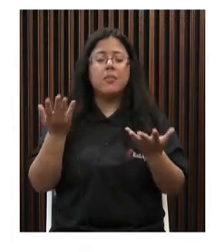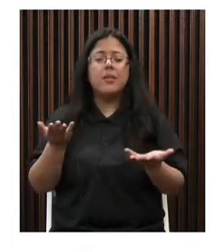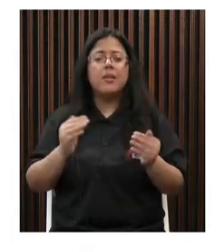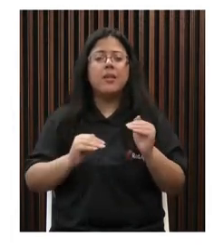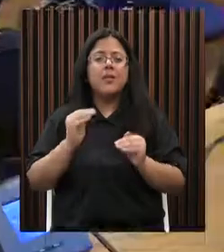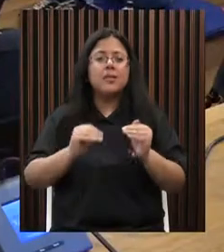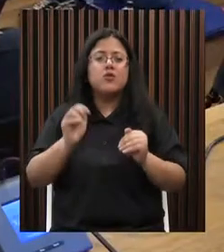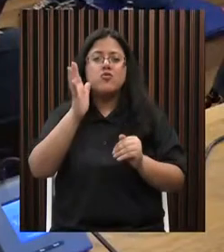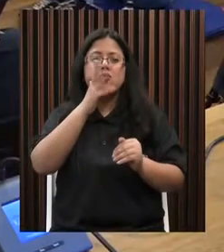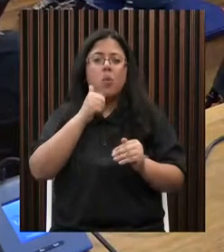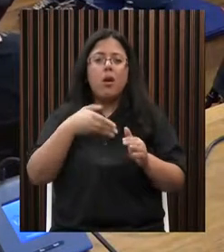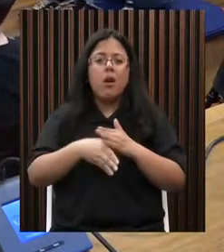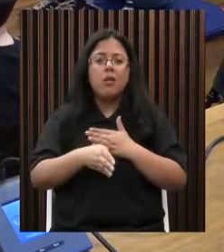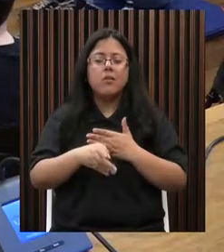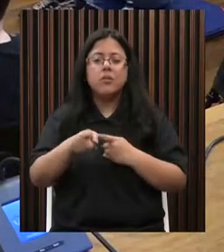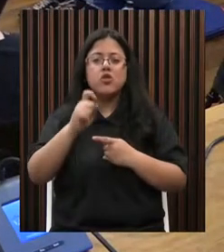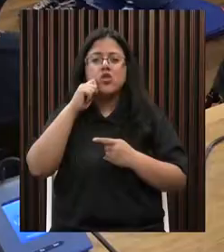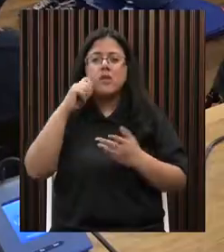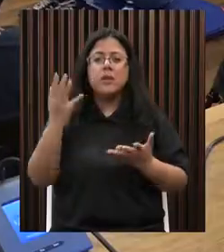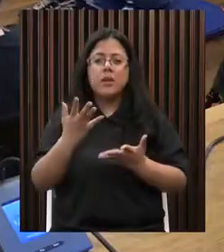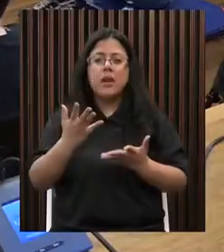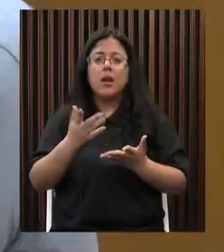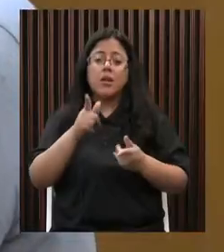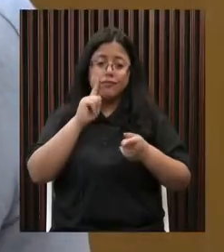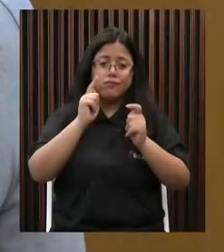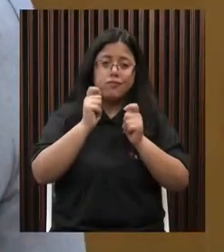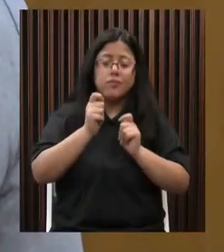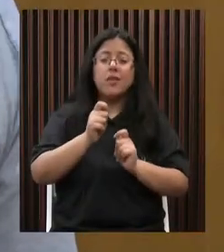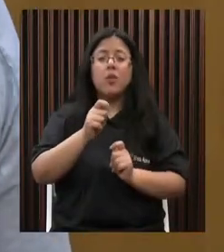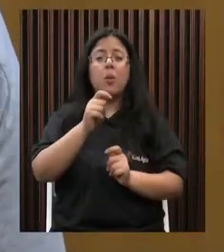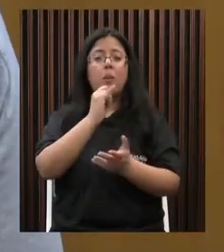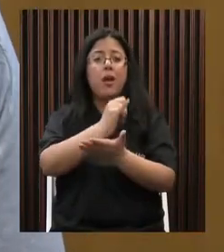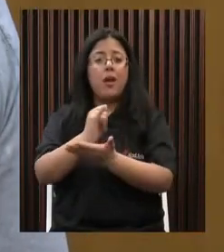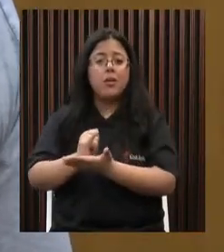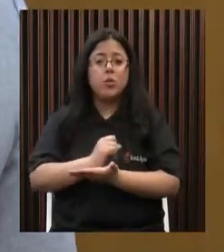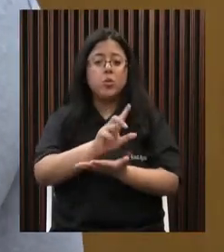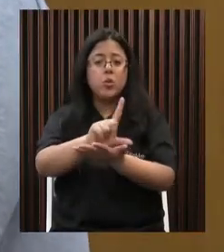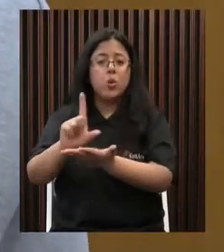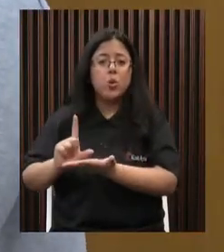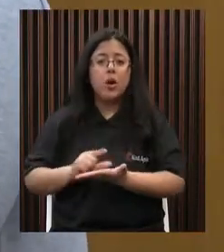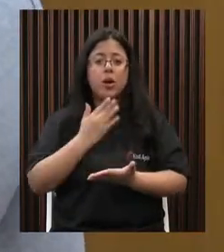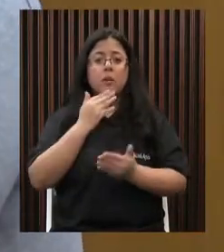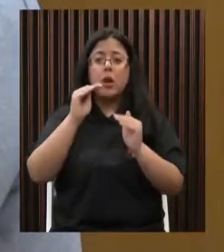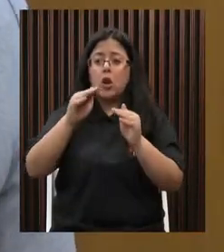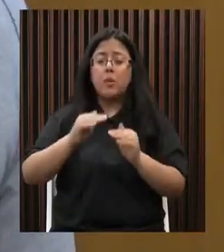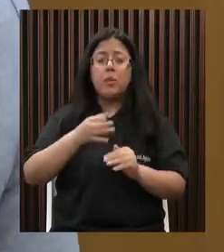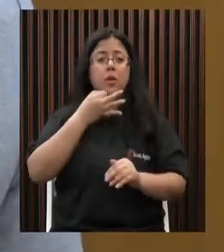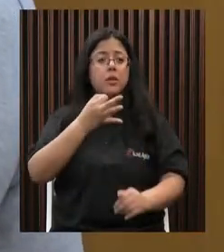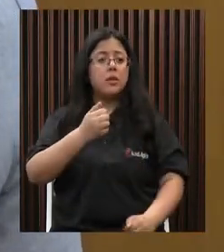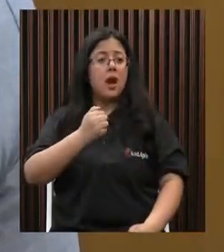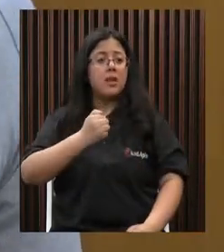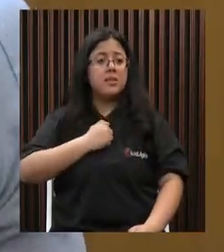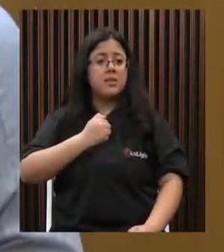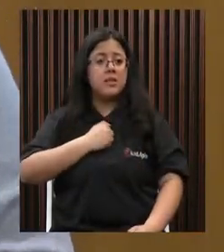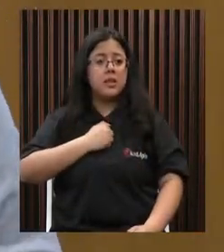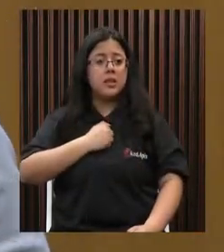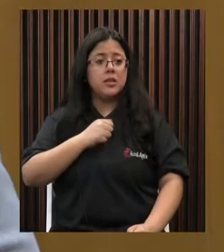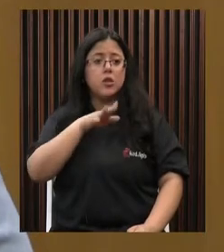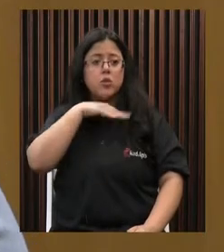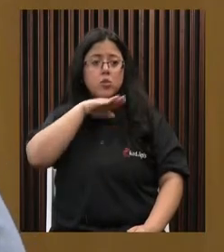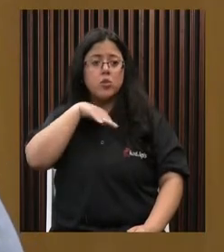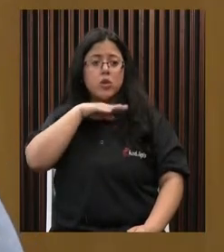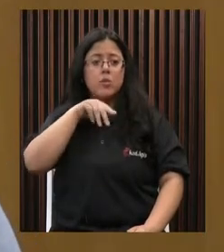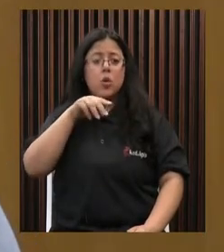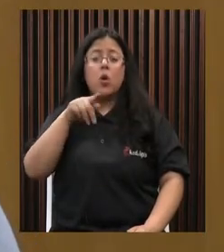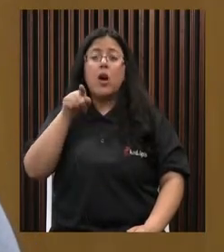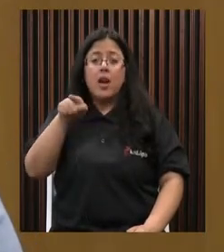de accesibilidad y que conlleva mucho riesgo para las instituciones. Y como Jess lo ha dicho, utilizamos esto para tratar de mejorar